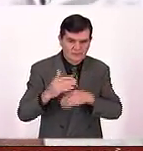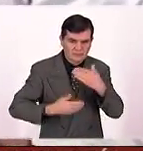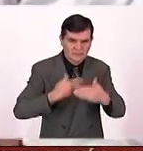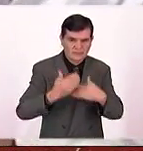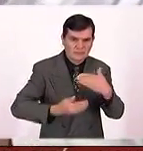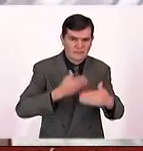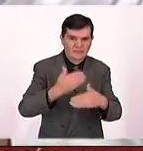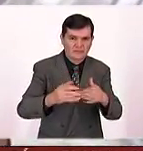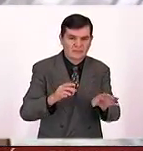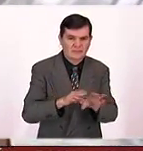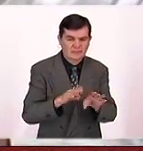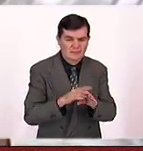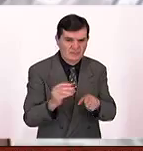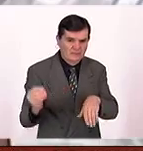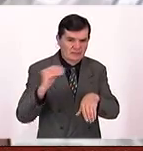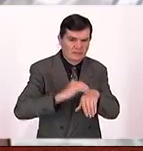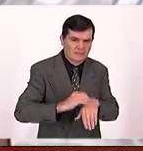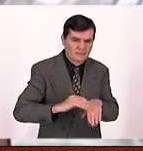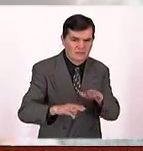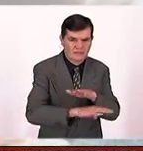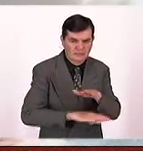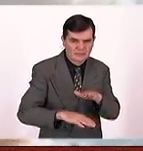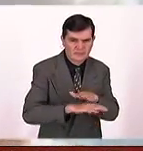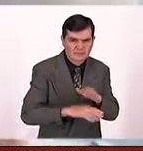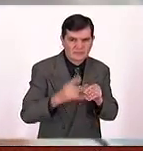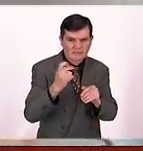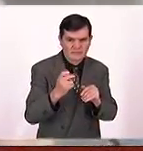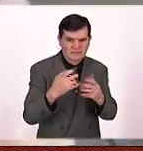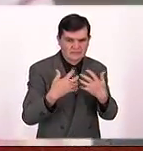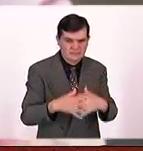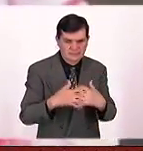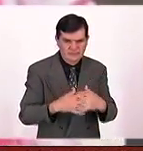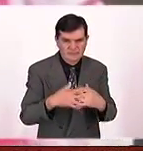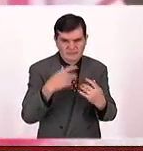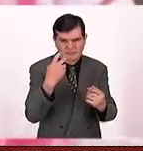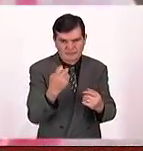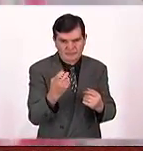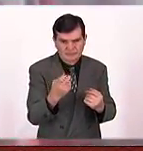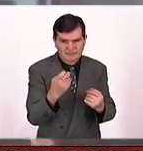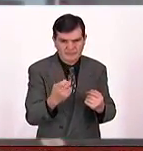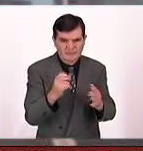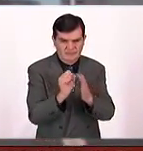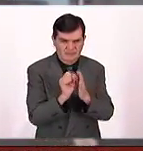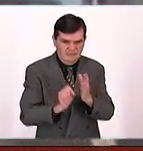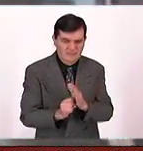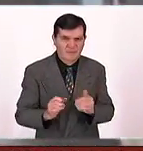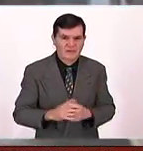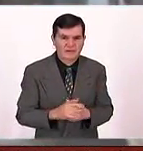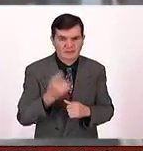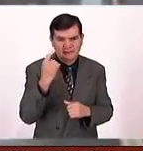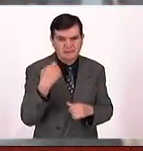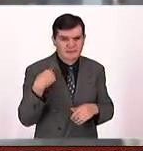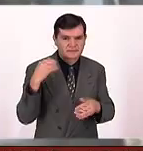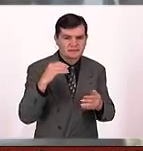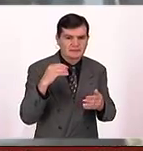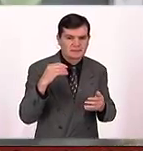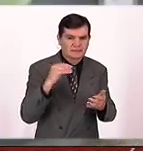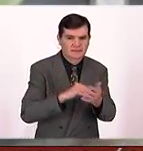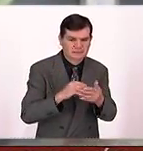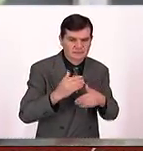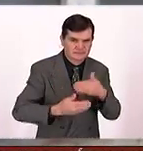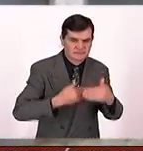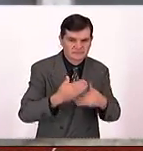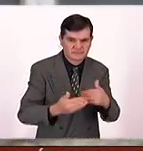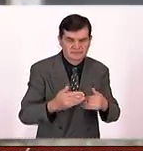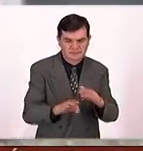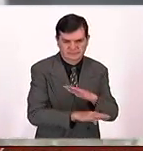procesos que sustentan precisamente el funcionamiento de estos sistemas, ¿no? Para poderlos preservar.